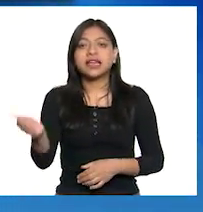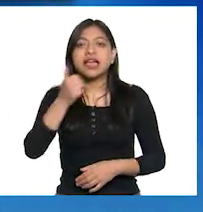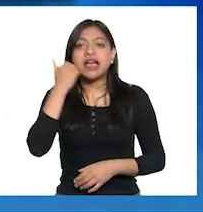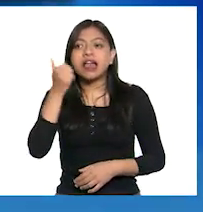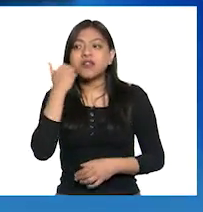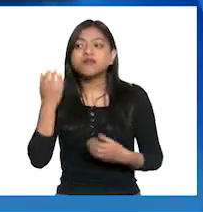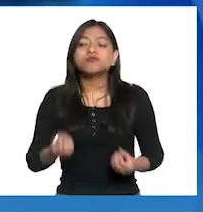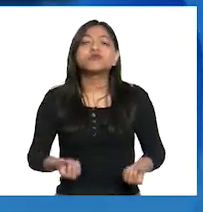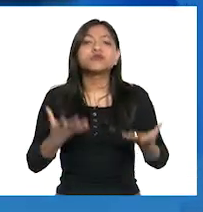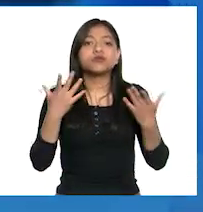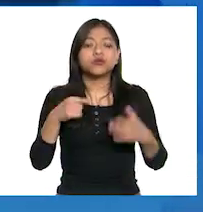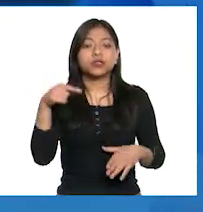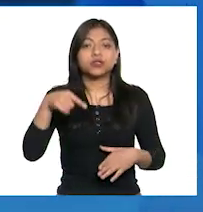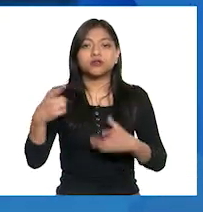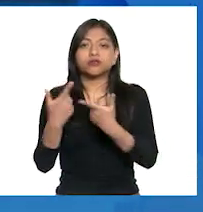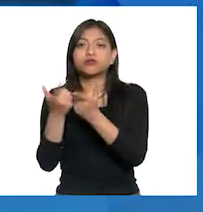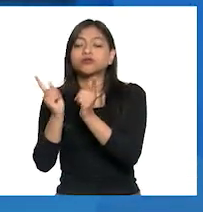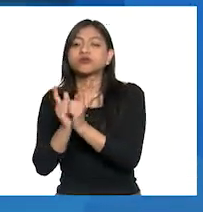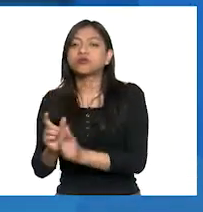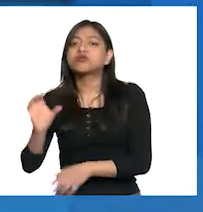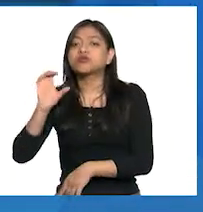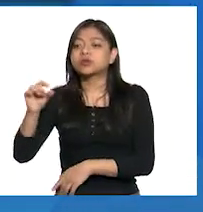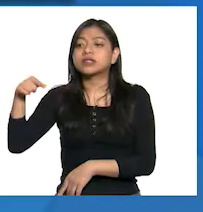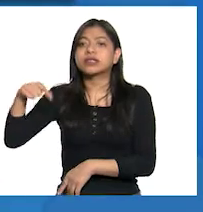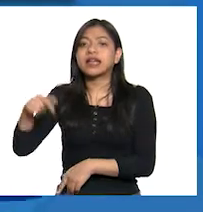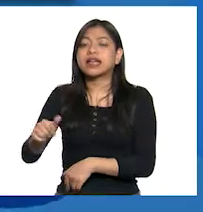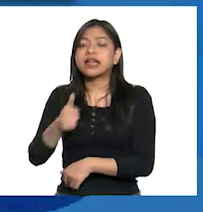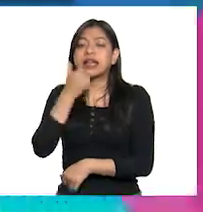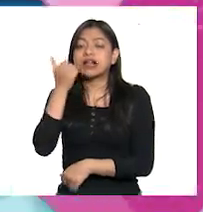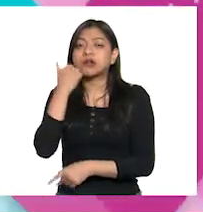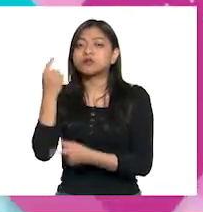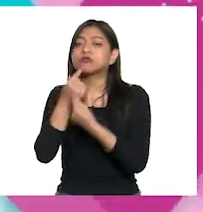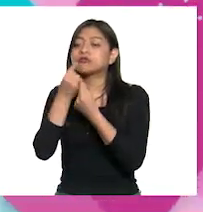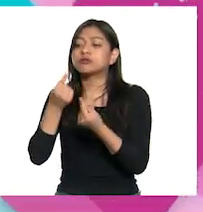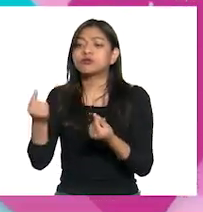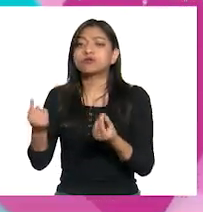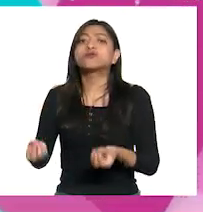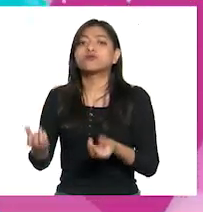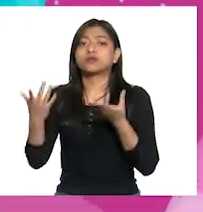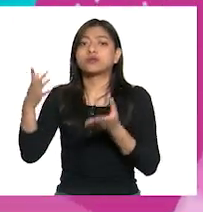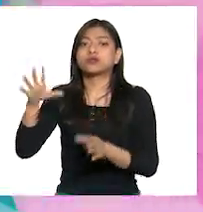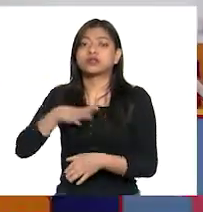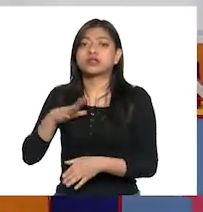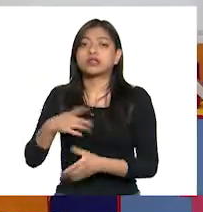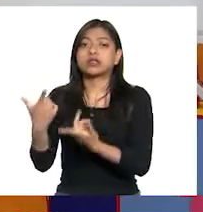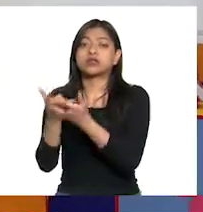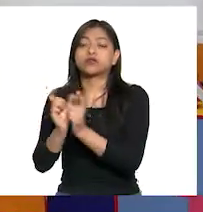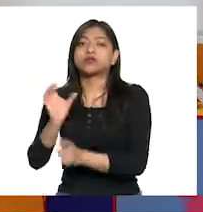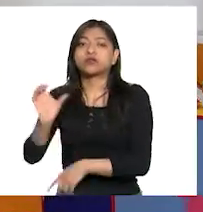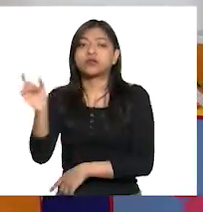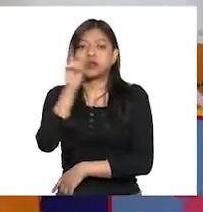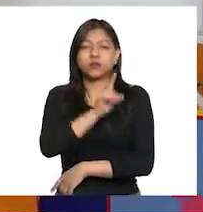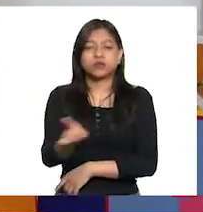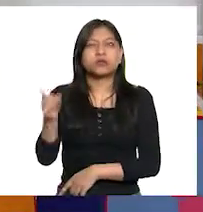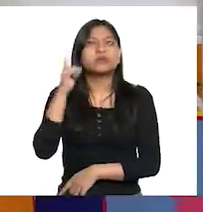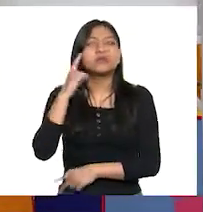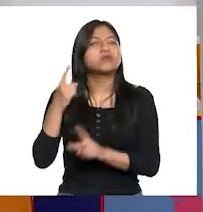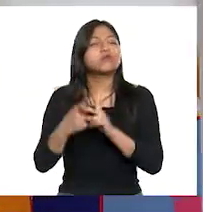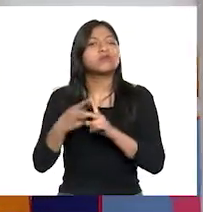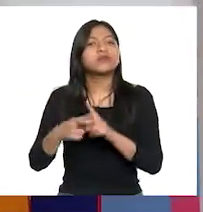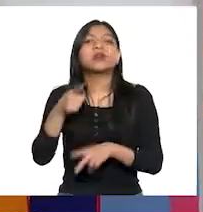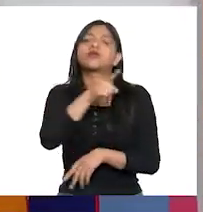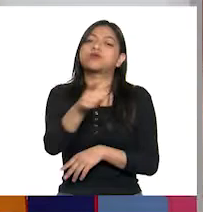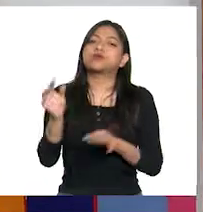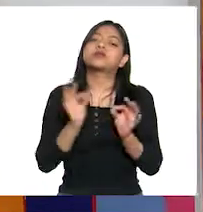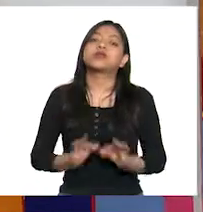hay en el grupo C? Ok, ¿cuántos alumnos hay en el grupo C? Para resolver este desafío es muy importante que